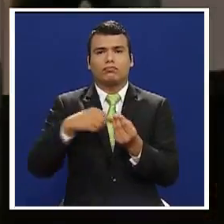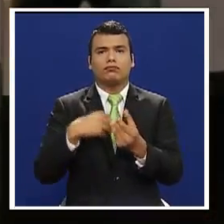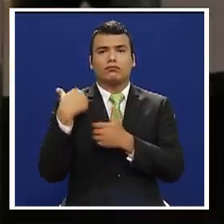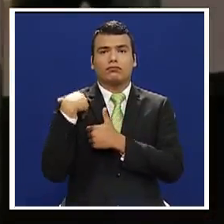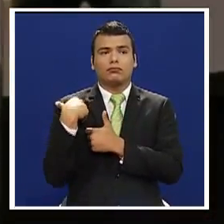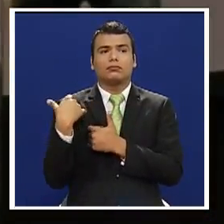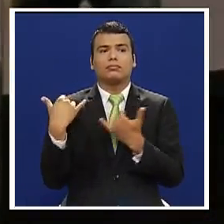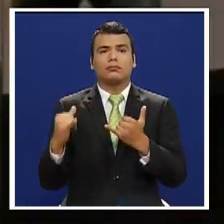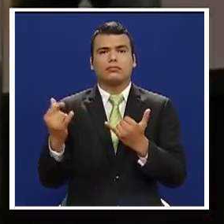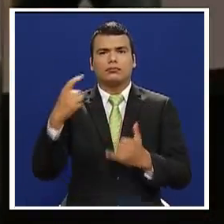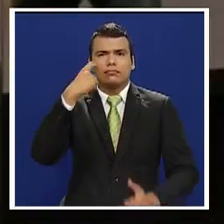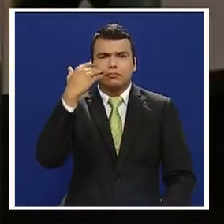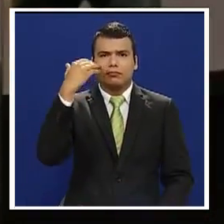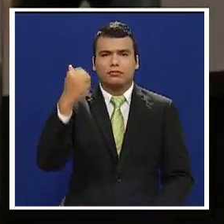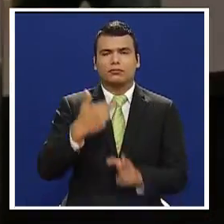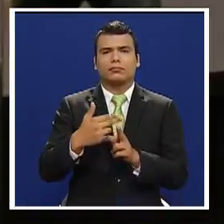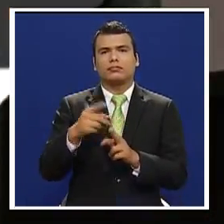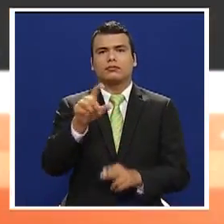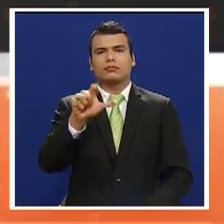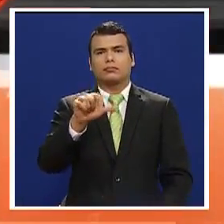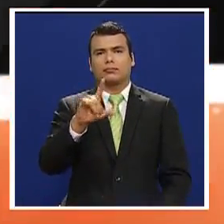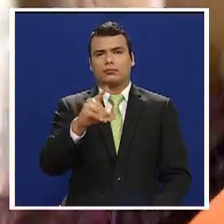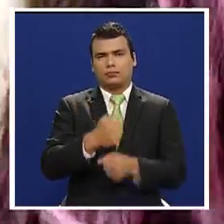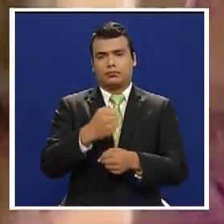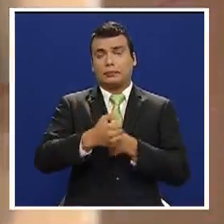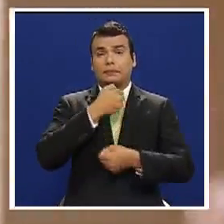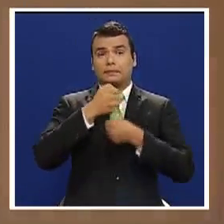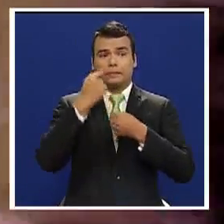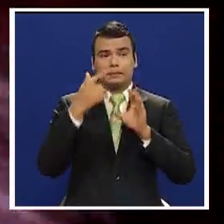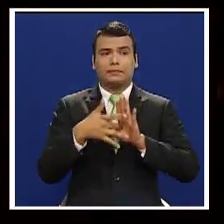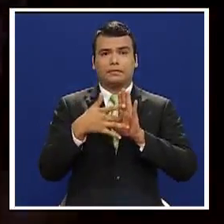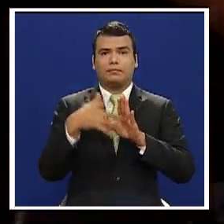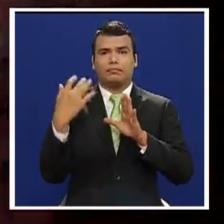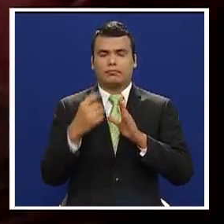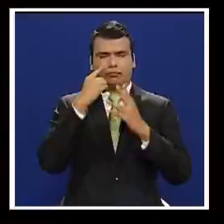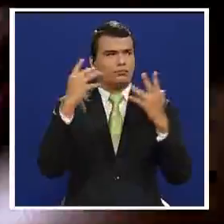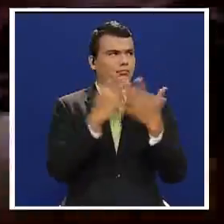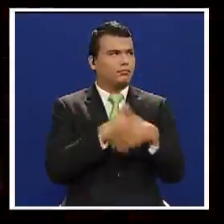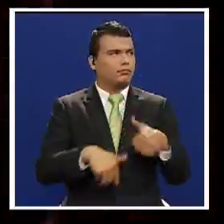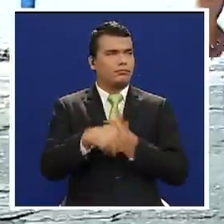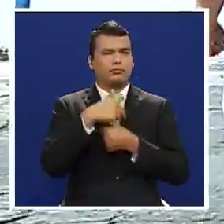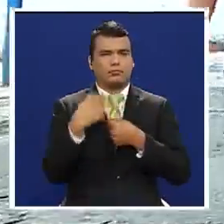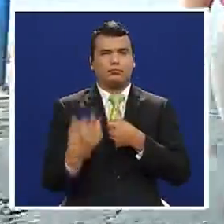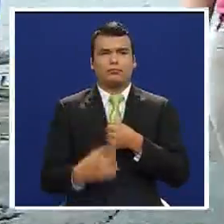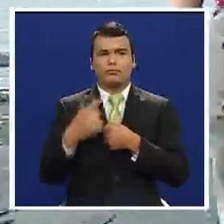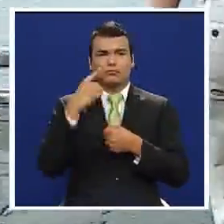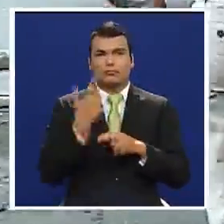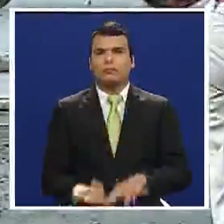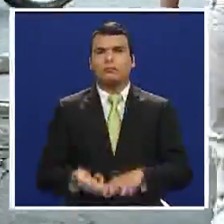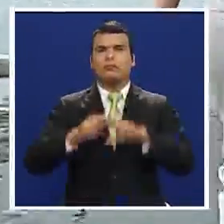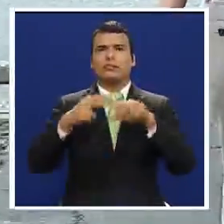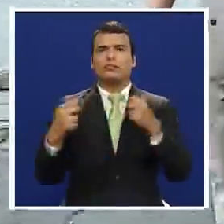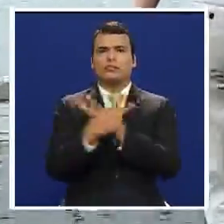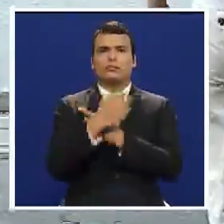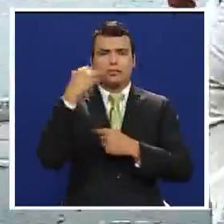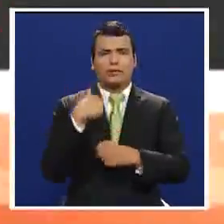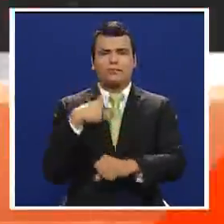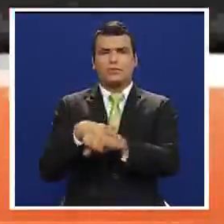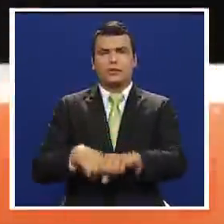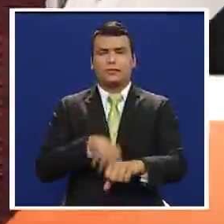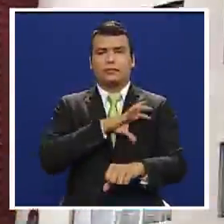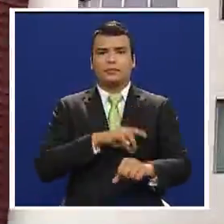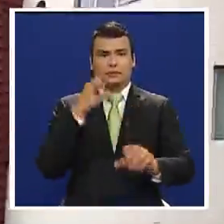Chocó del interior del país. Hoy se cumplen 14 días de la desaparición del joven Jason Andrés Arboleda. Fue visto la última vez en